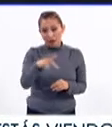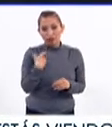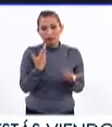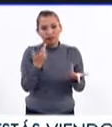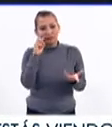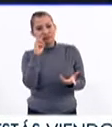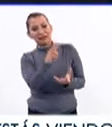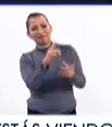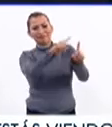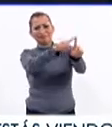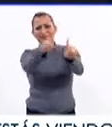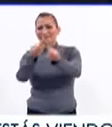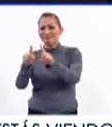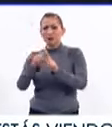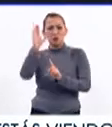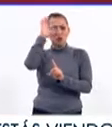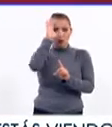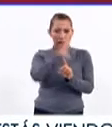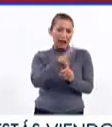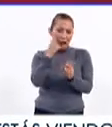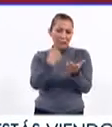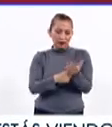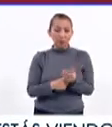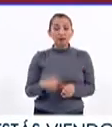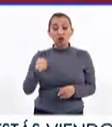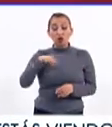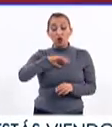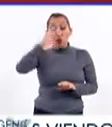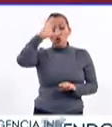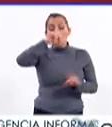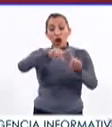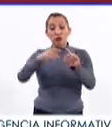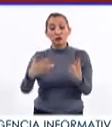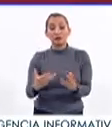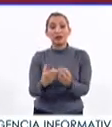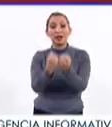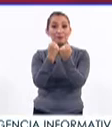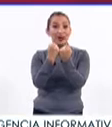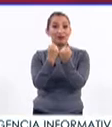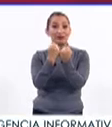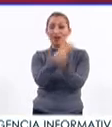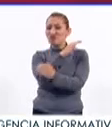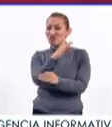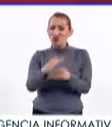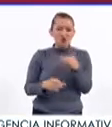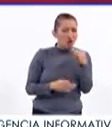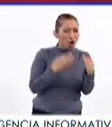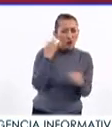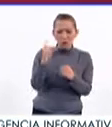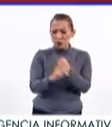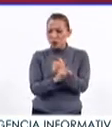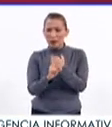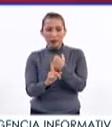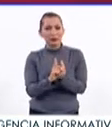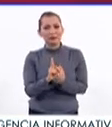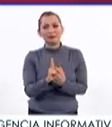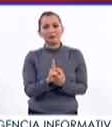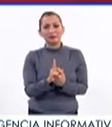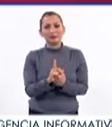México es un mosaico cultural. Nuestras culturas nos han salvado de todas las